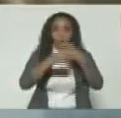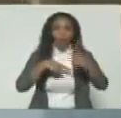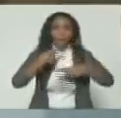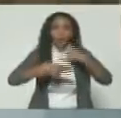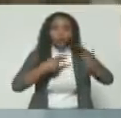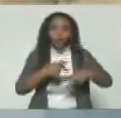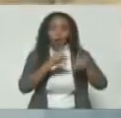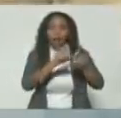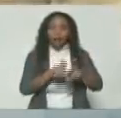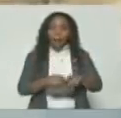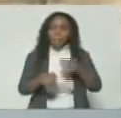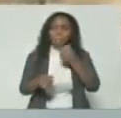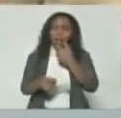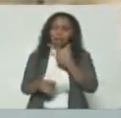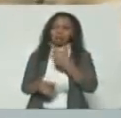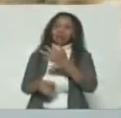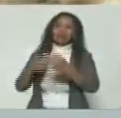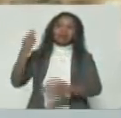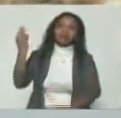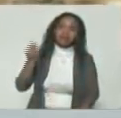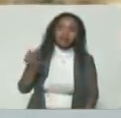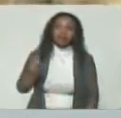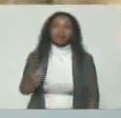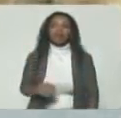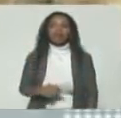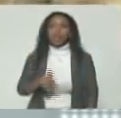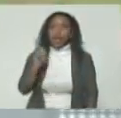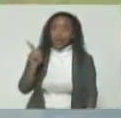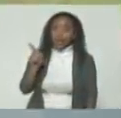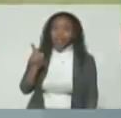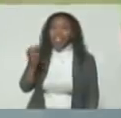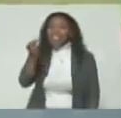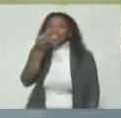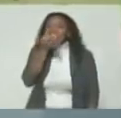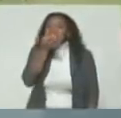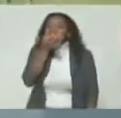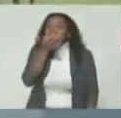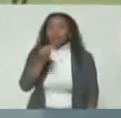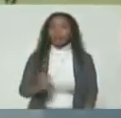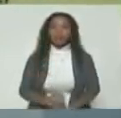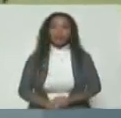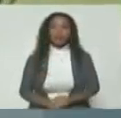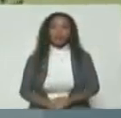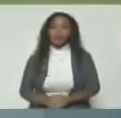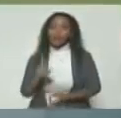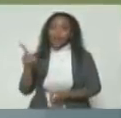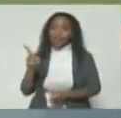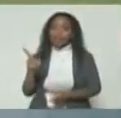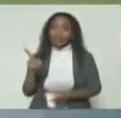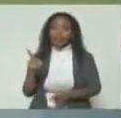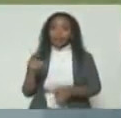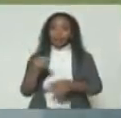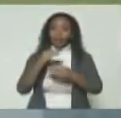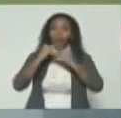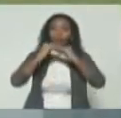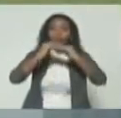turismo agrícola, bellísimo de verdad. Ese verdor, esa pampa, ese